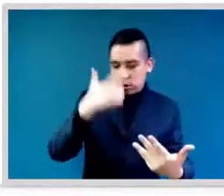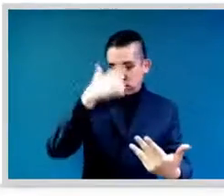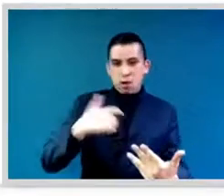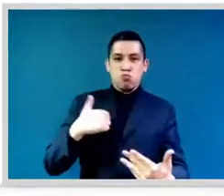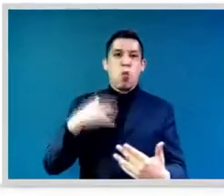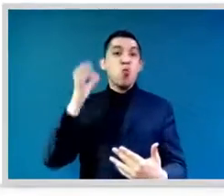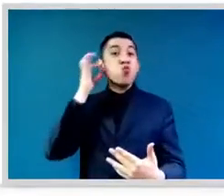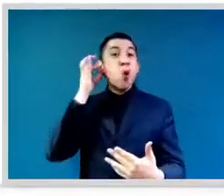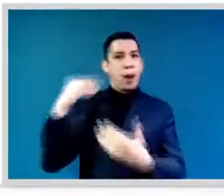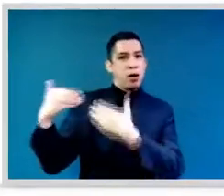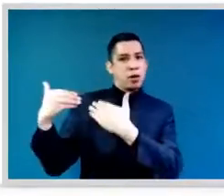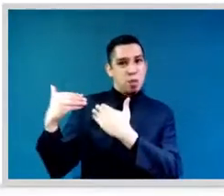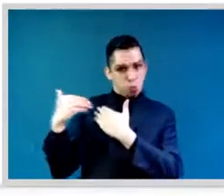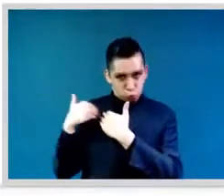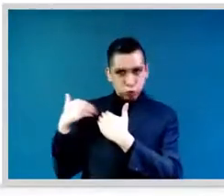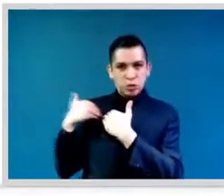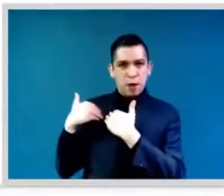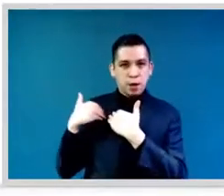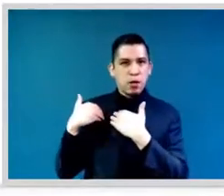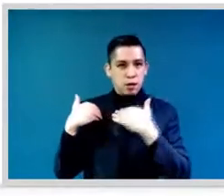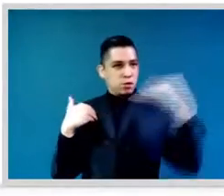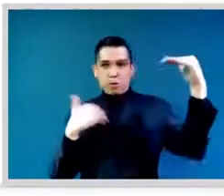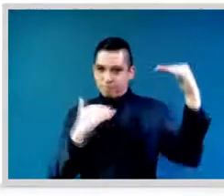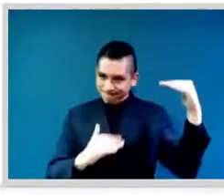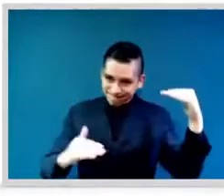Yo además considero que hay